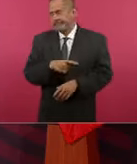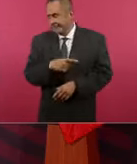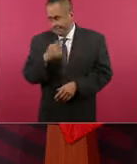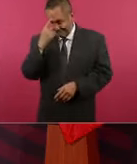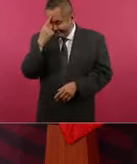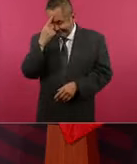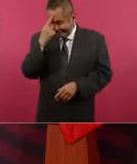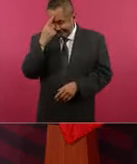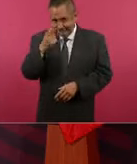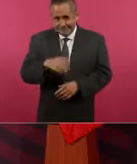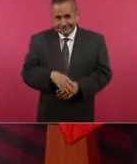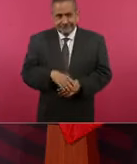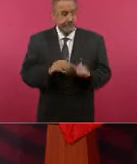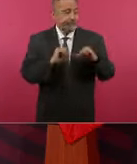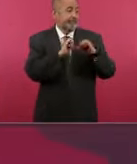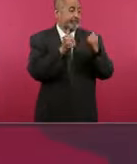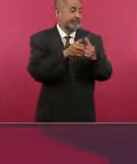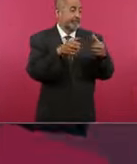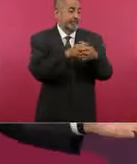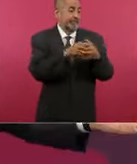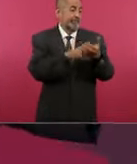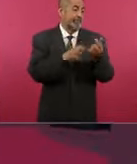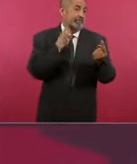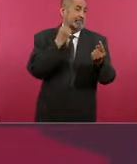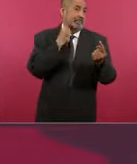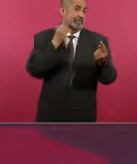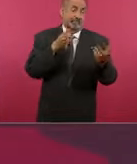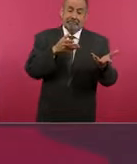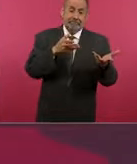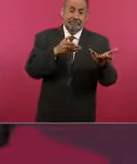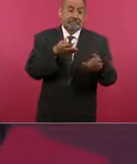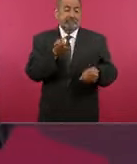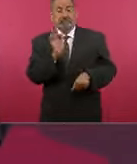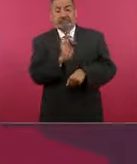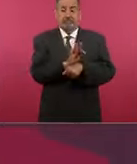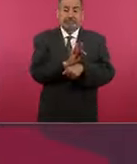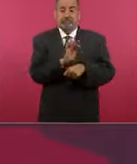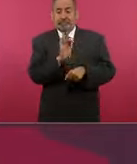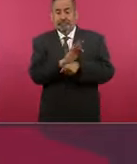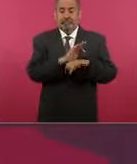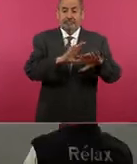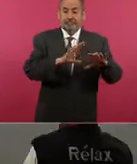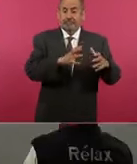y de las asociaciones de abogados, ¿no? En defensa